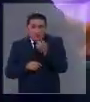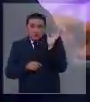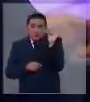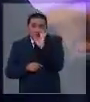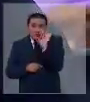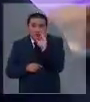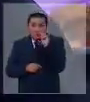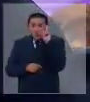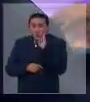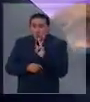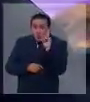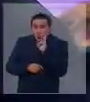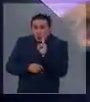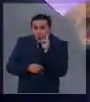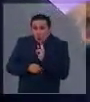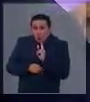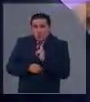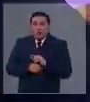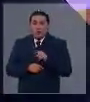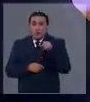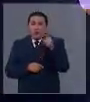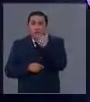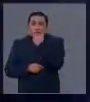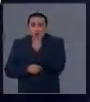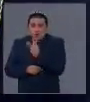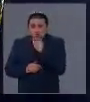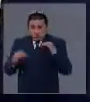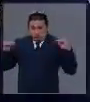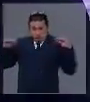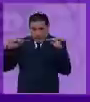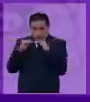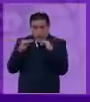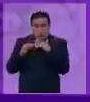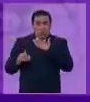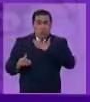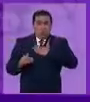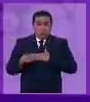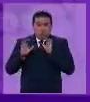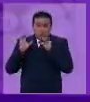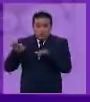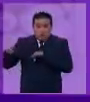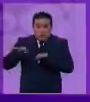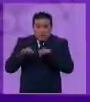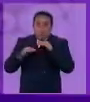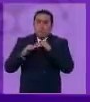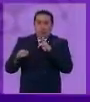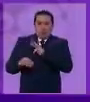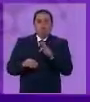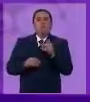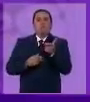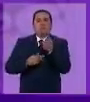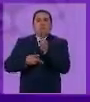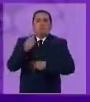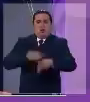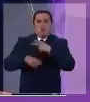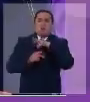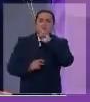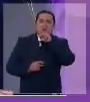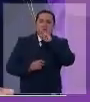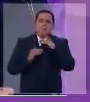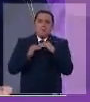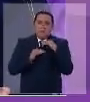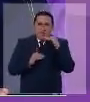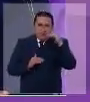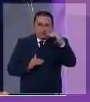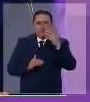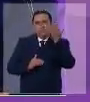que los hombres en la economía. Y hay varias cosas, candidato. Incluso en su libro usted ha dicho que quiere convertir a México en una